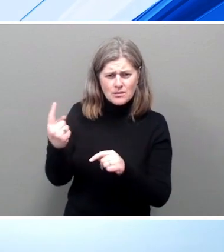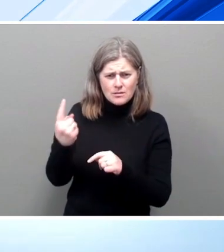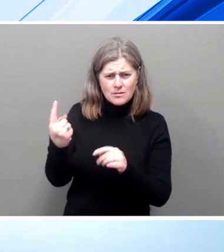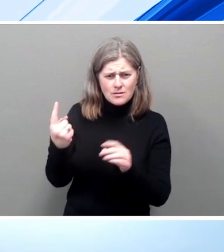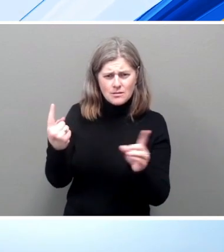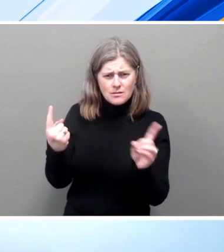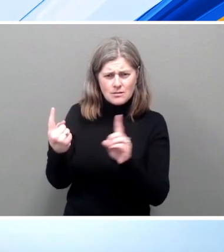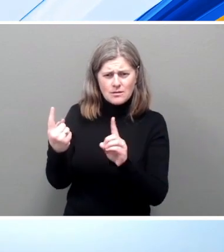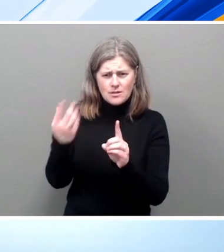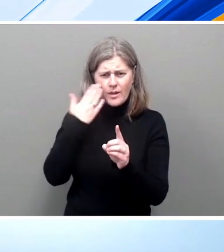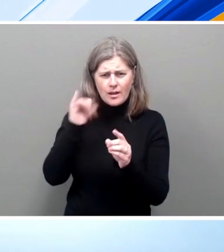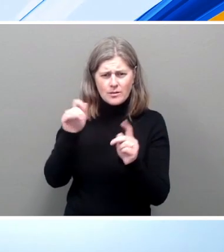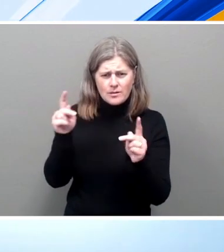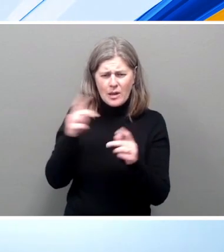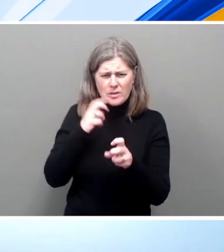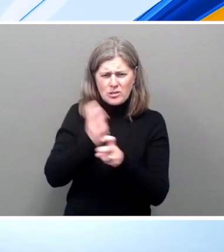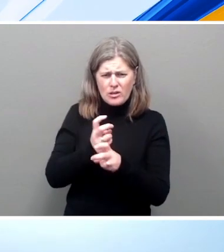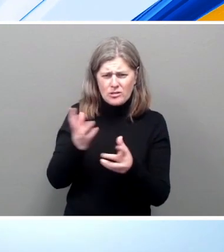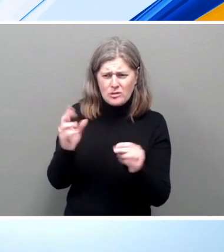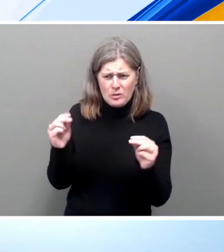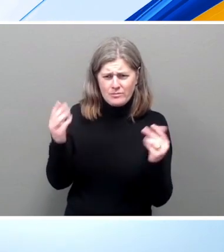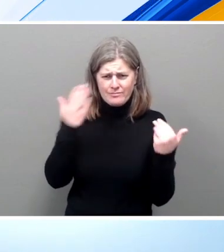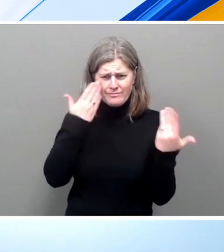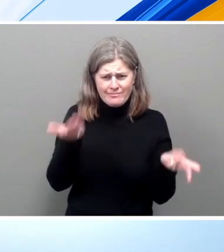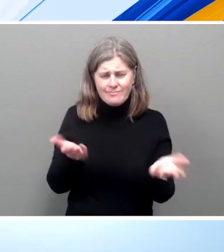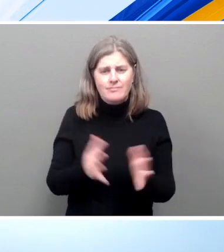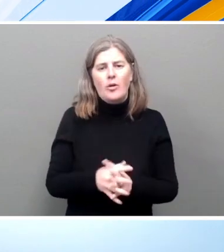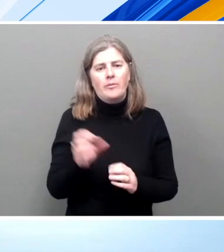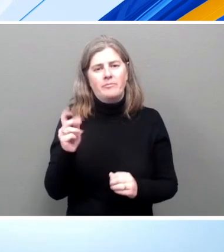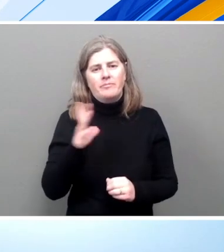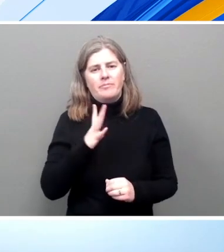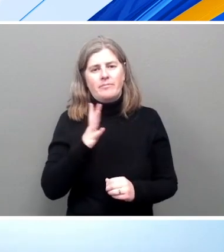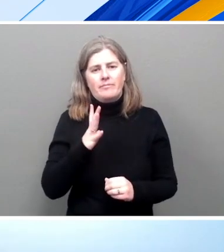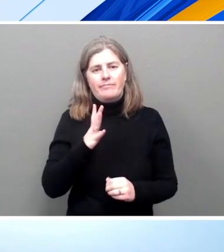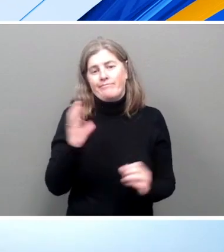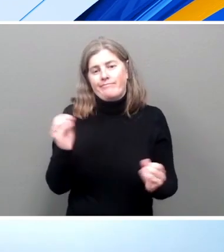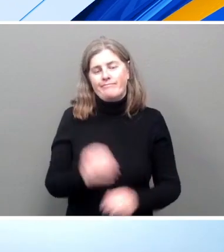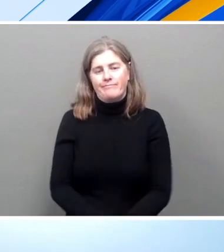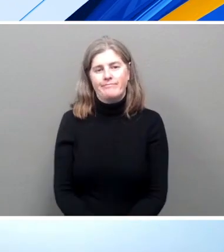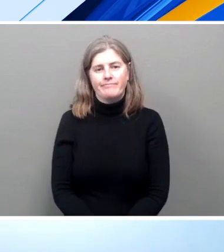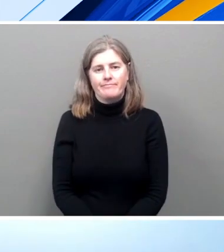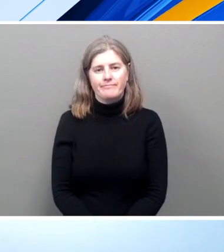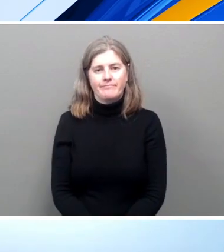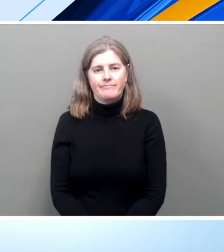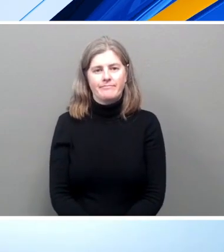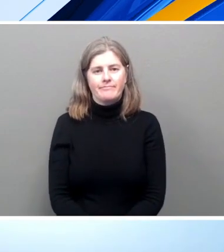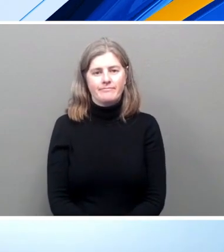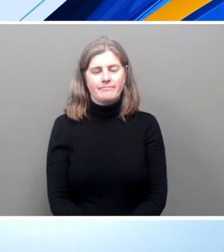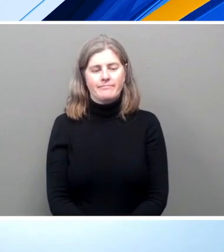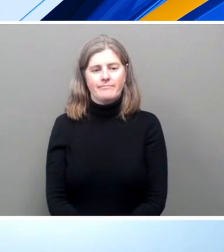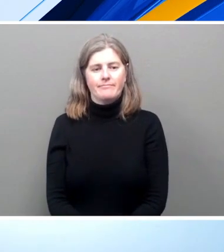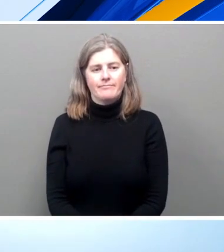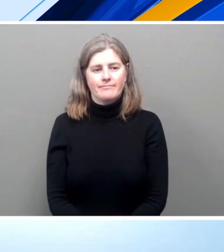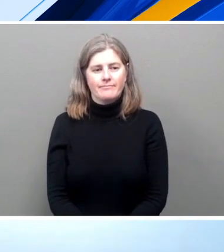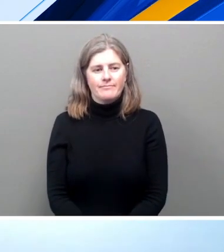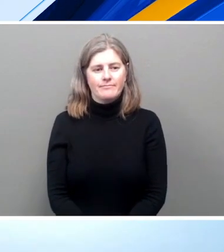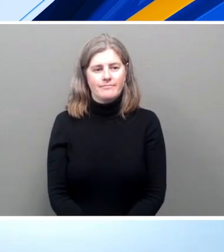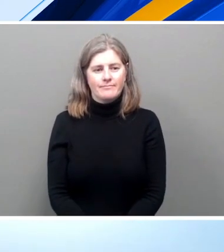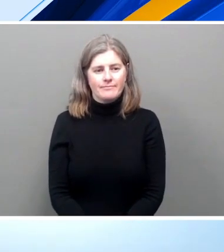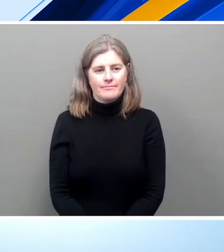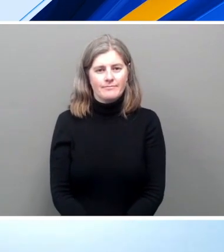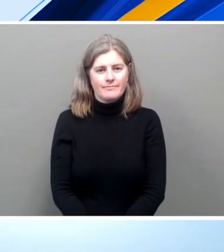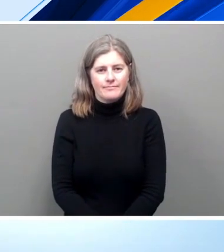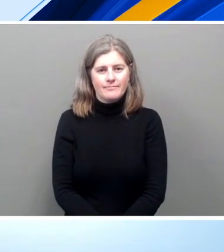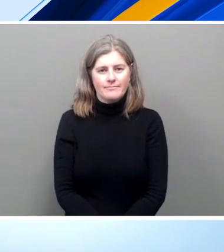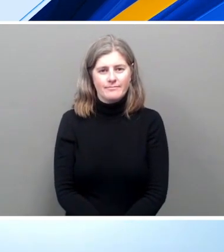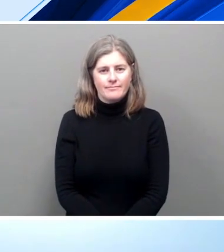know the rest. No. Okay. Entonces no sabemos quiénes más de esta